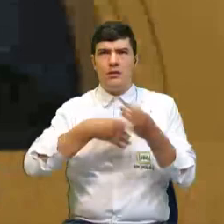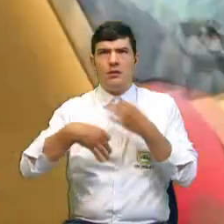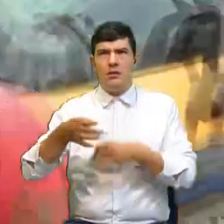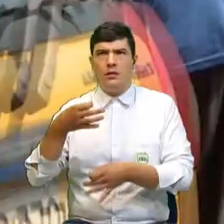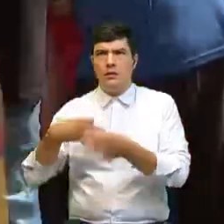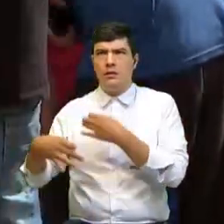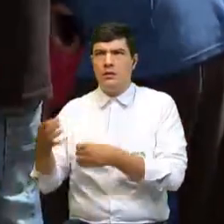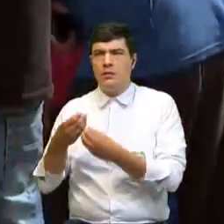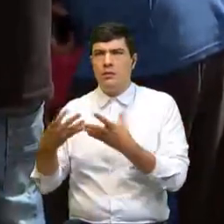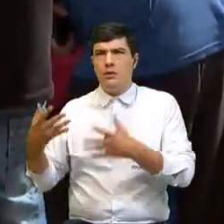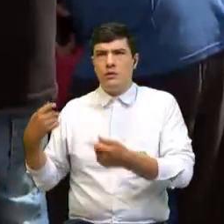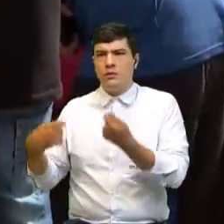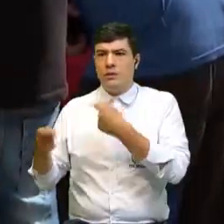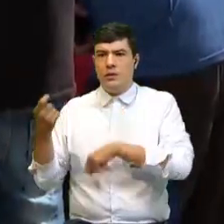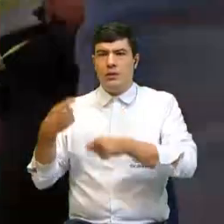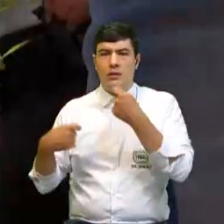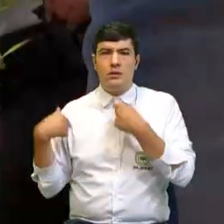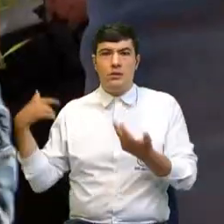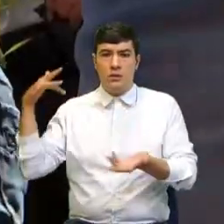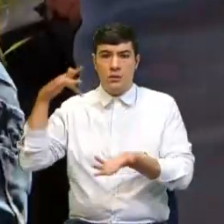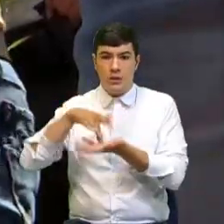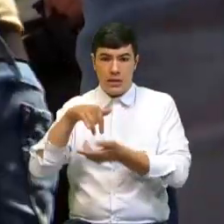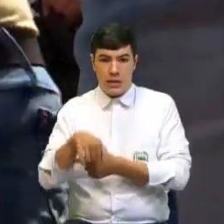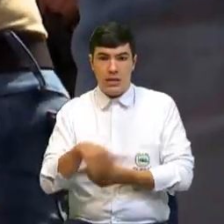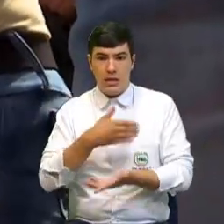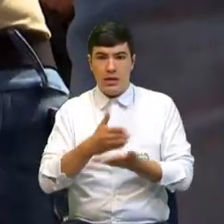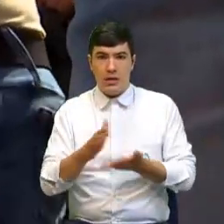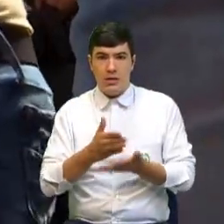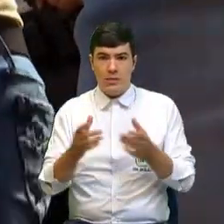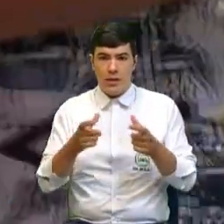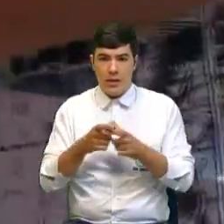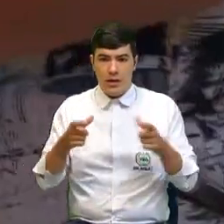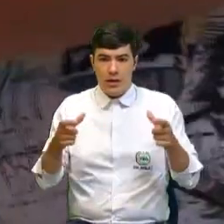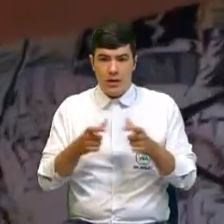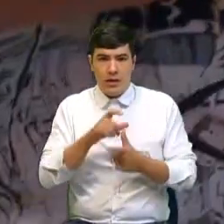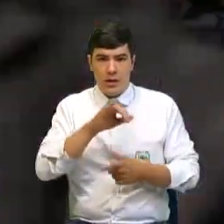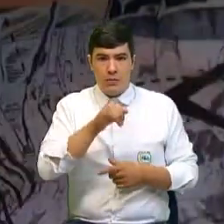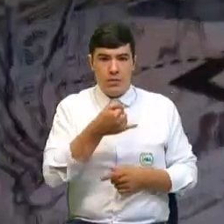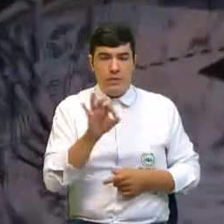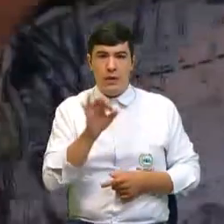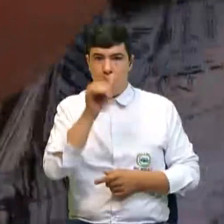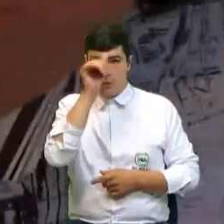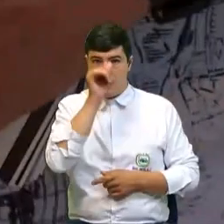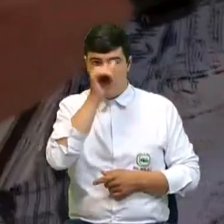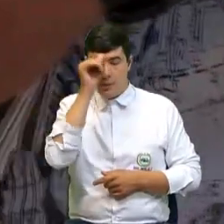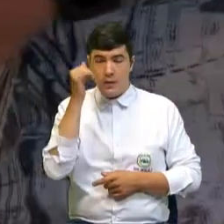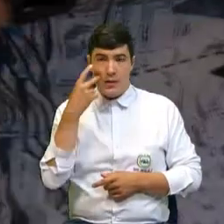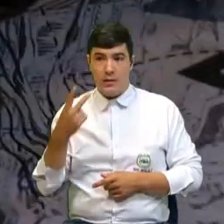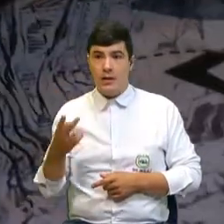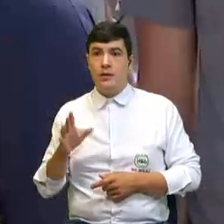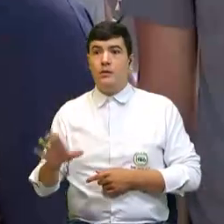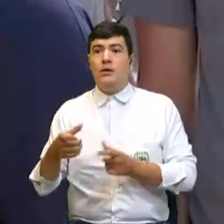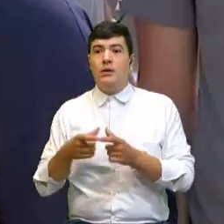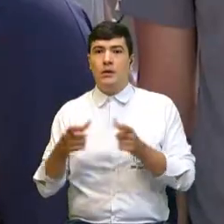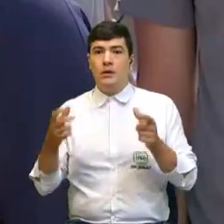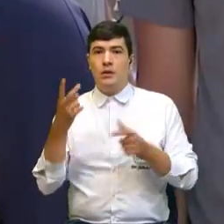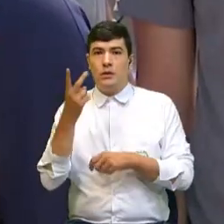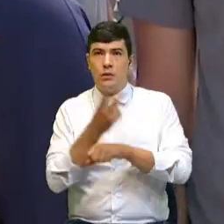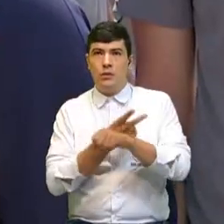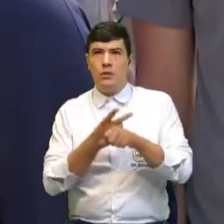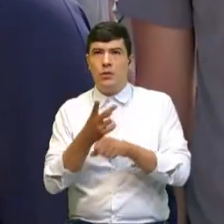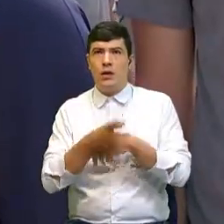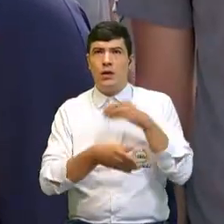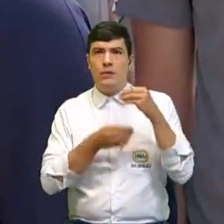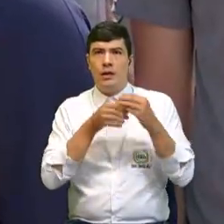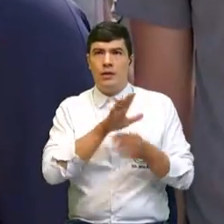de revendedores y uno viene acá a comprar la boleta para ver el partido desde el jueves y el del domingo y resulta que usted lleva dos horas haciendo fila